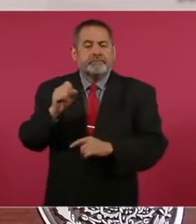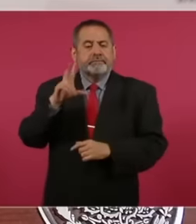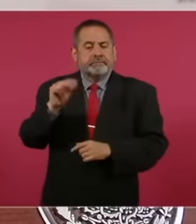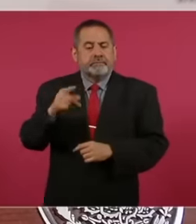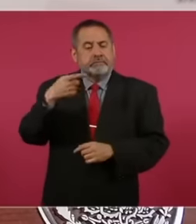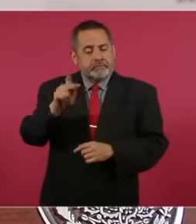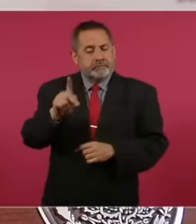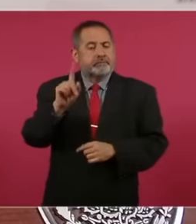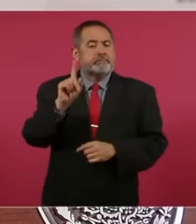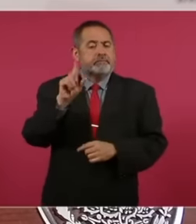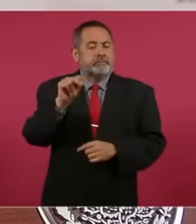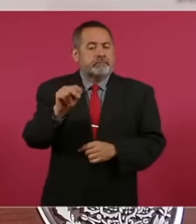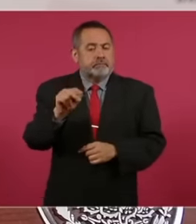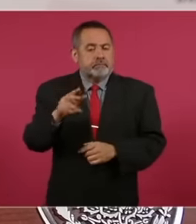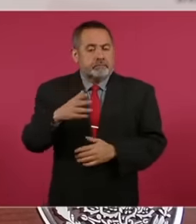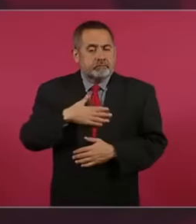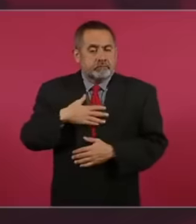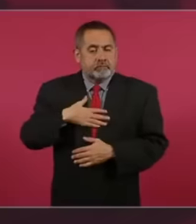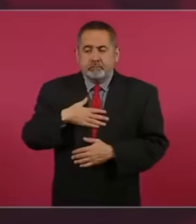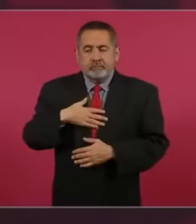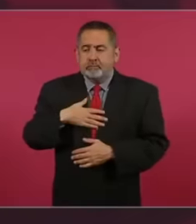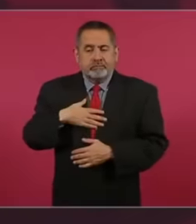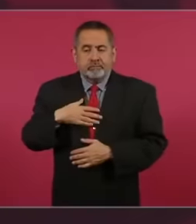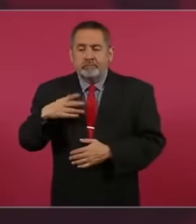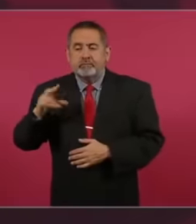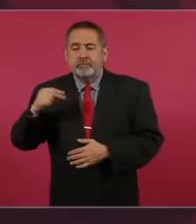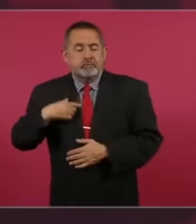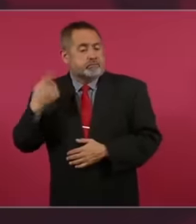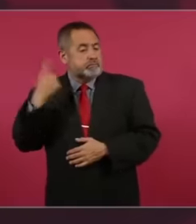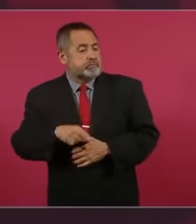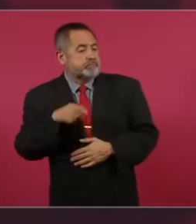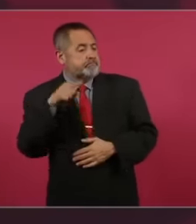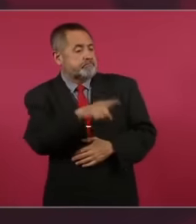porque pues nosotros no mandamos a desaparecer a nadie.